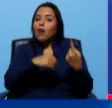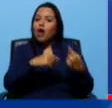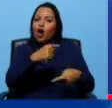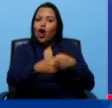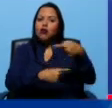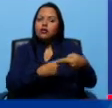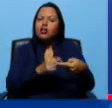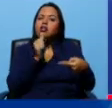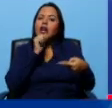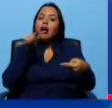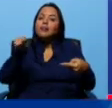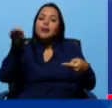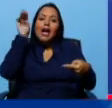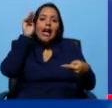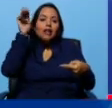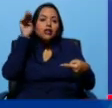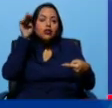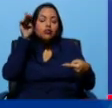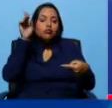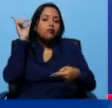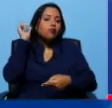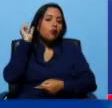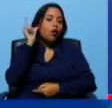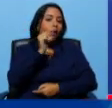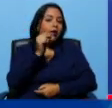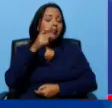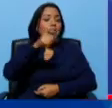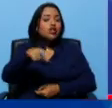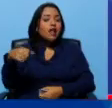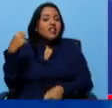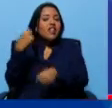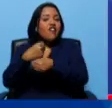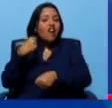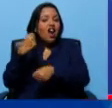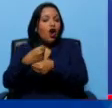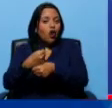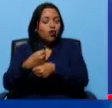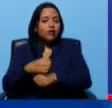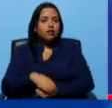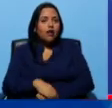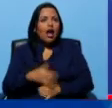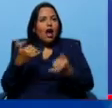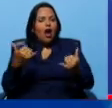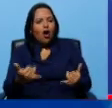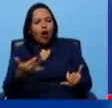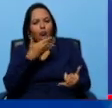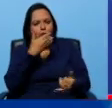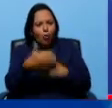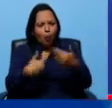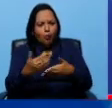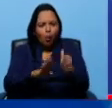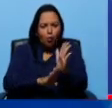afectados fue el maestro, la maestra, los trabajadores, las trabajadoras. Ahora vamos recuperando